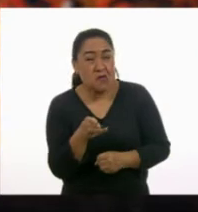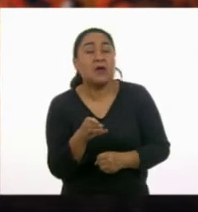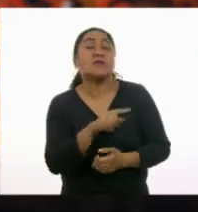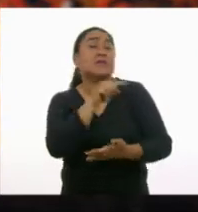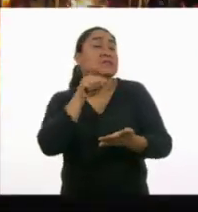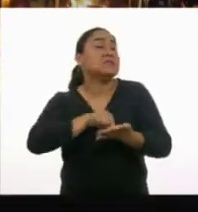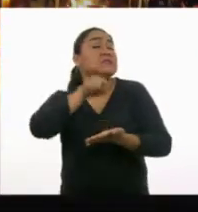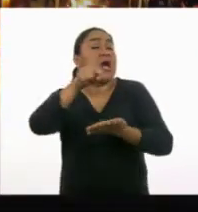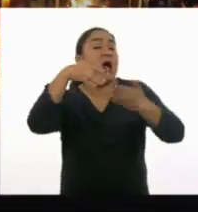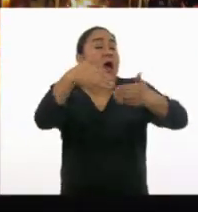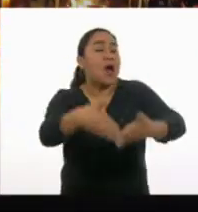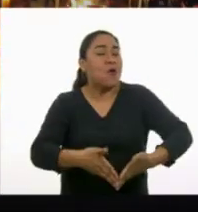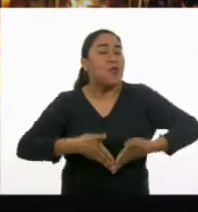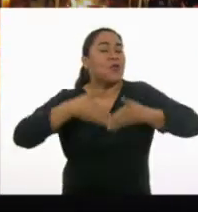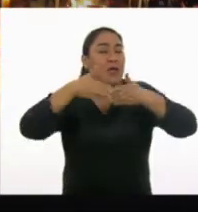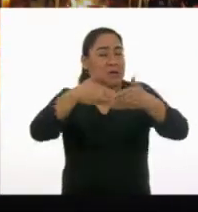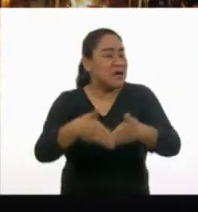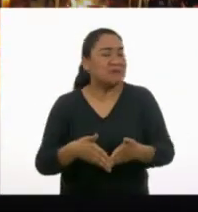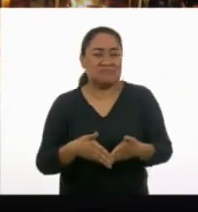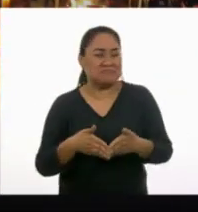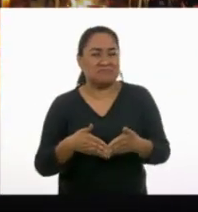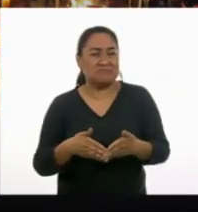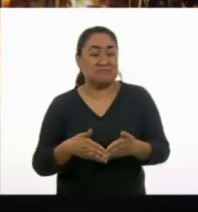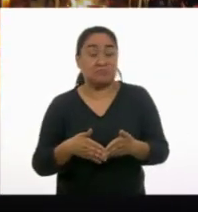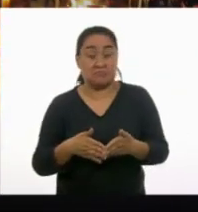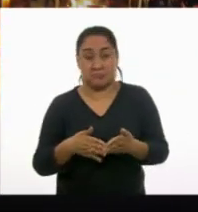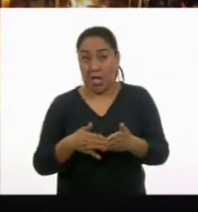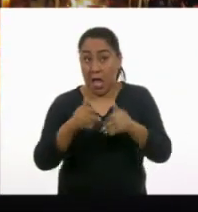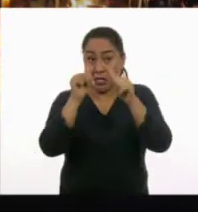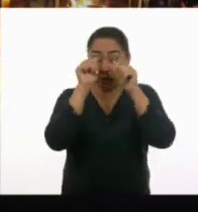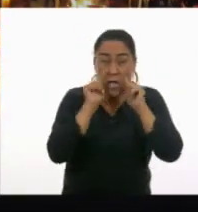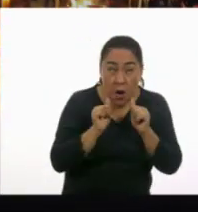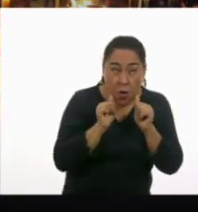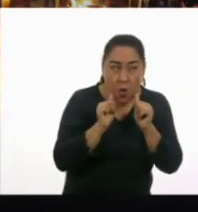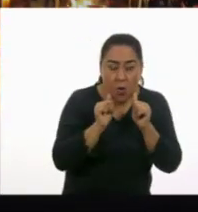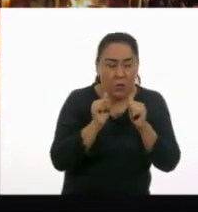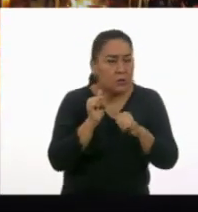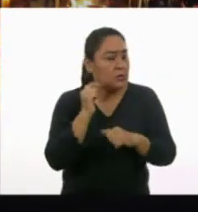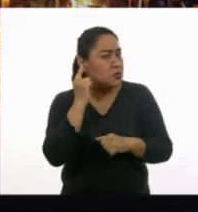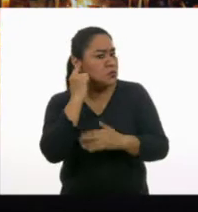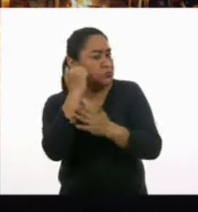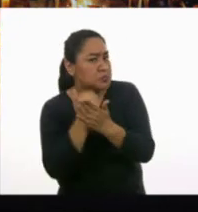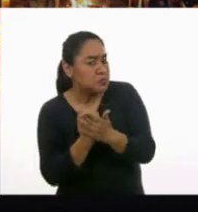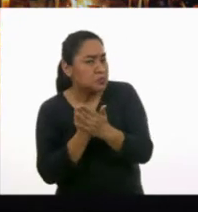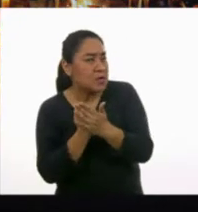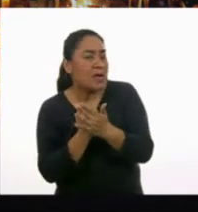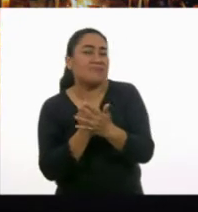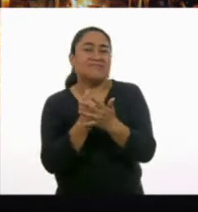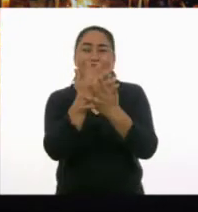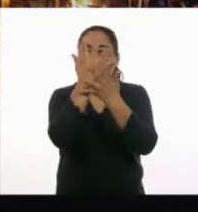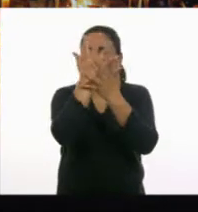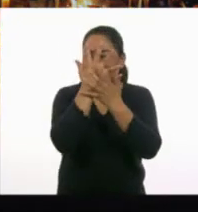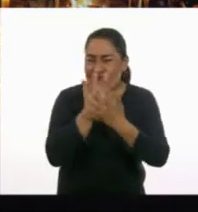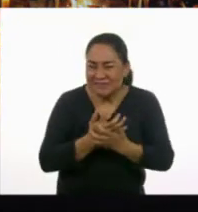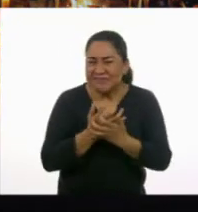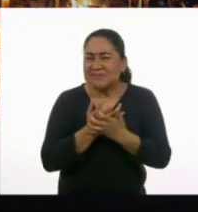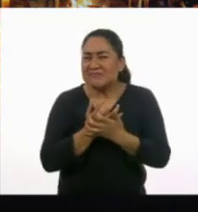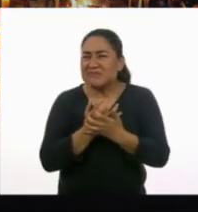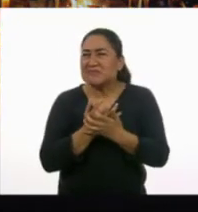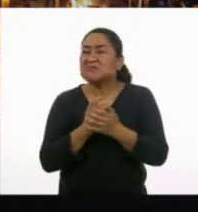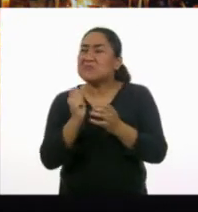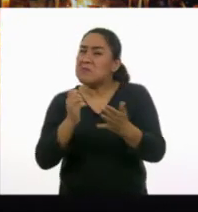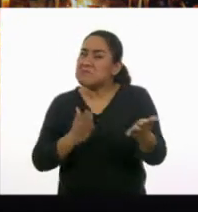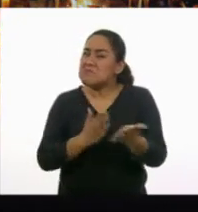mar, de cara al cielo. Ya ciego, ya sordo, ya afligido del espinazo a tu